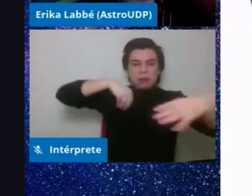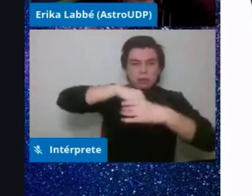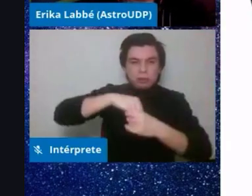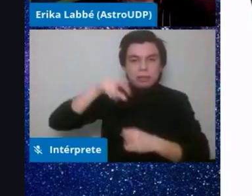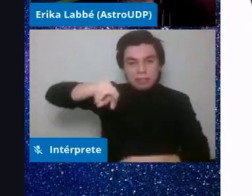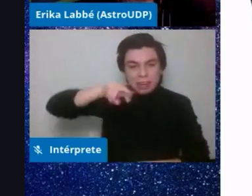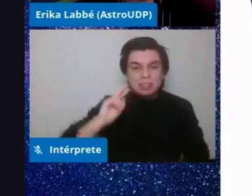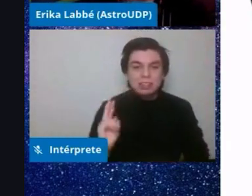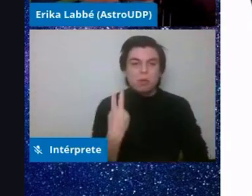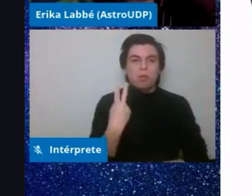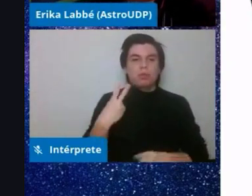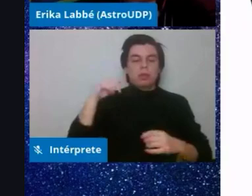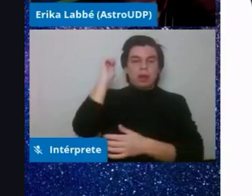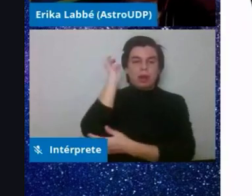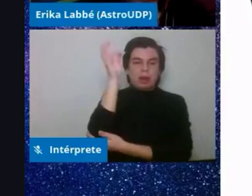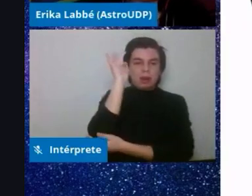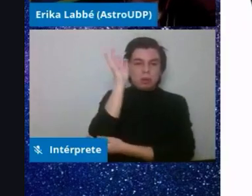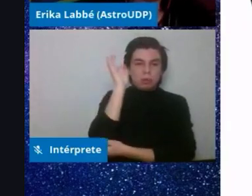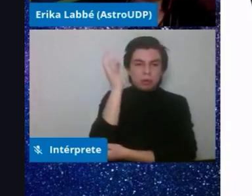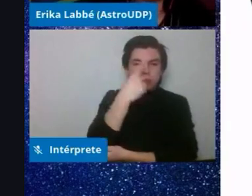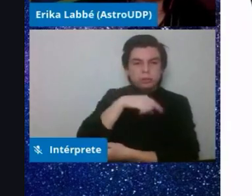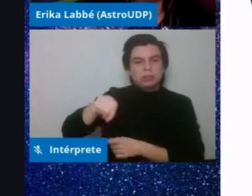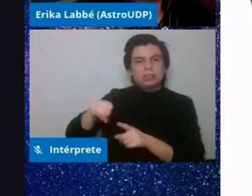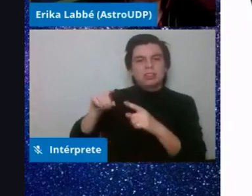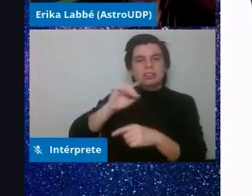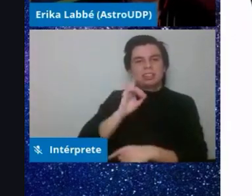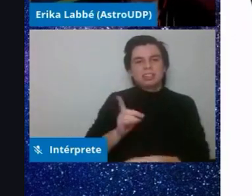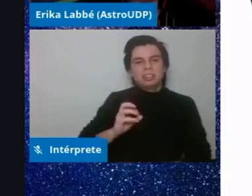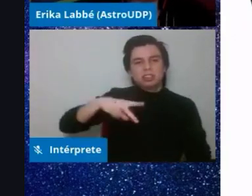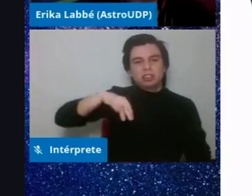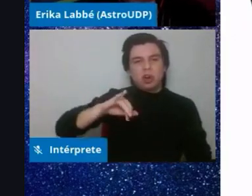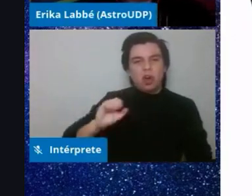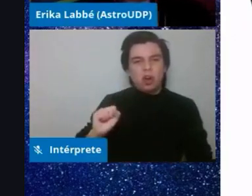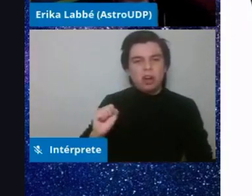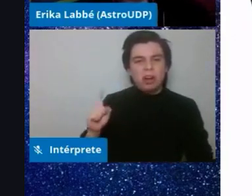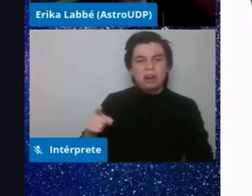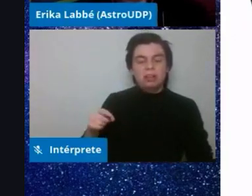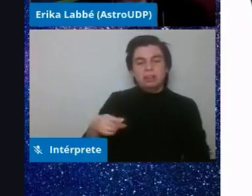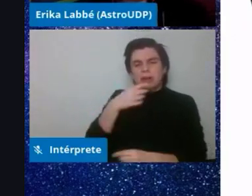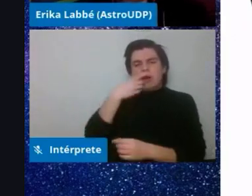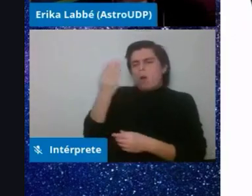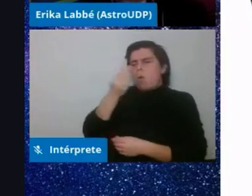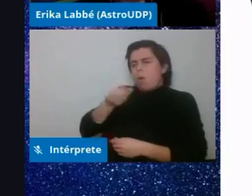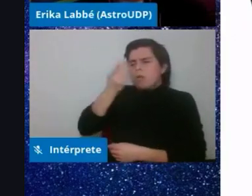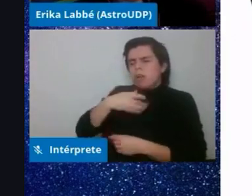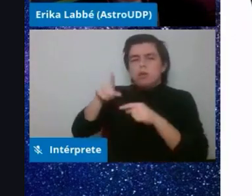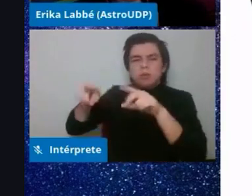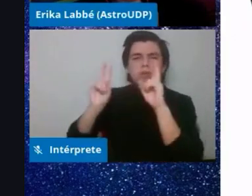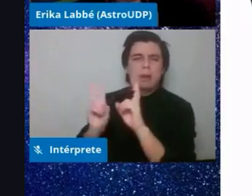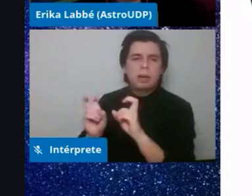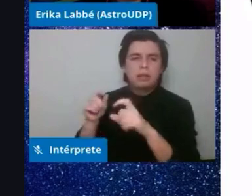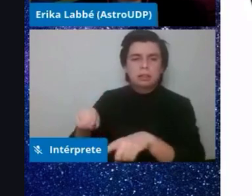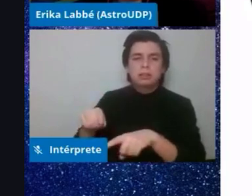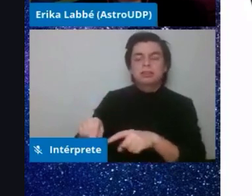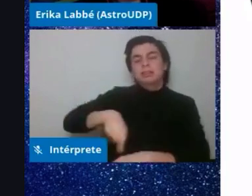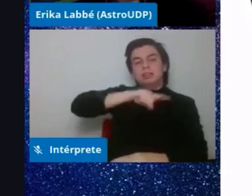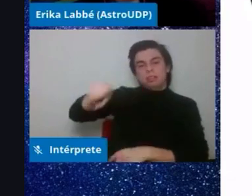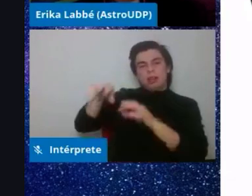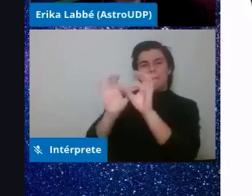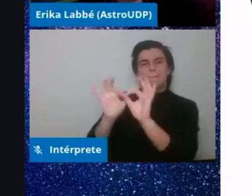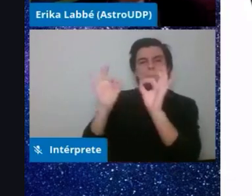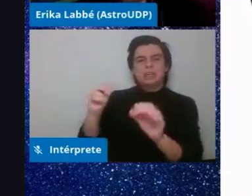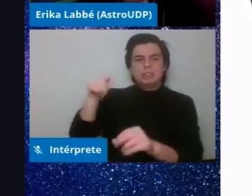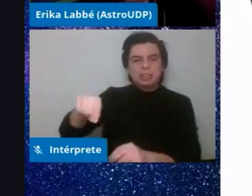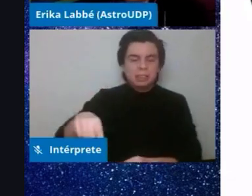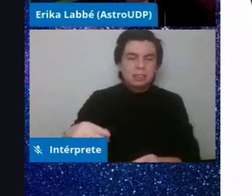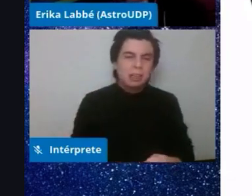y le pedimos a Sonia que nos hablara más un poco de lo que ella se ha especializado, que es la inclusión para personas con discapacidad